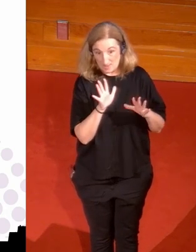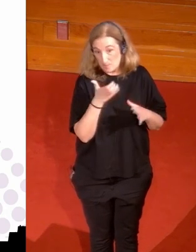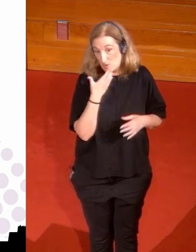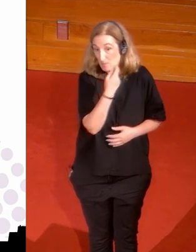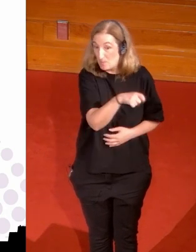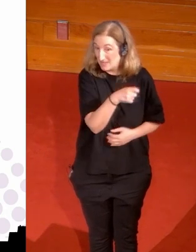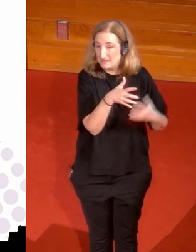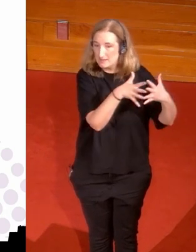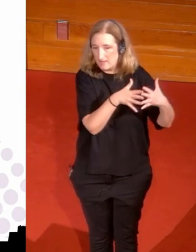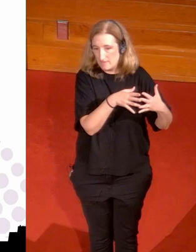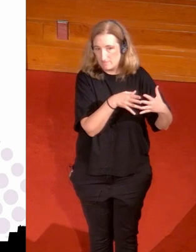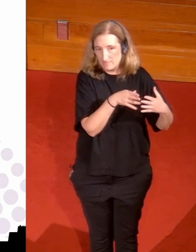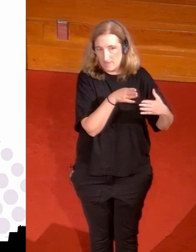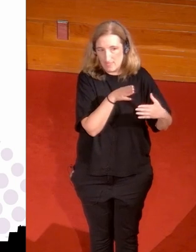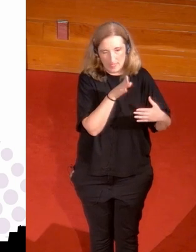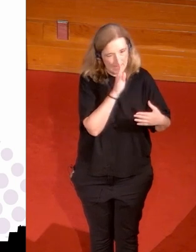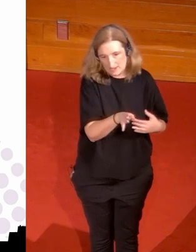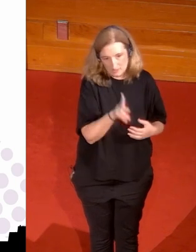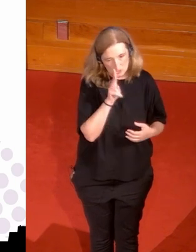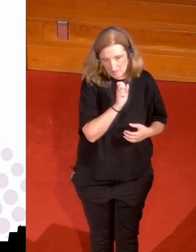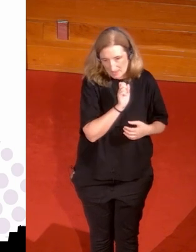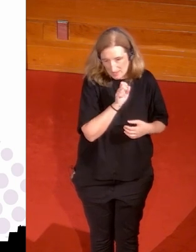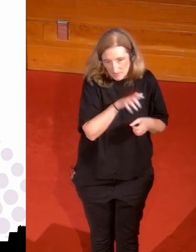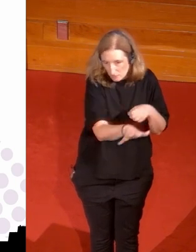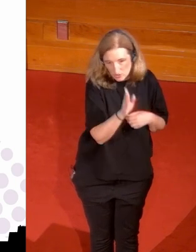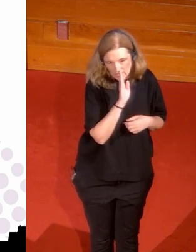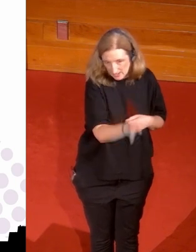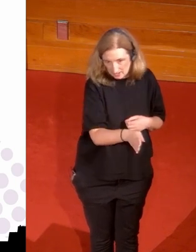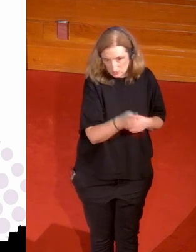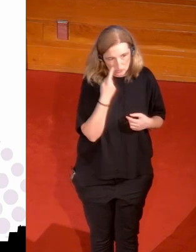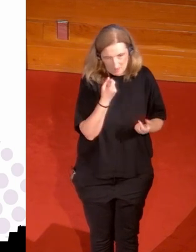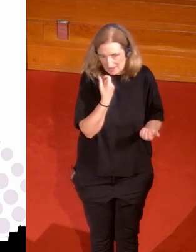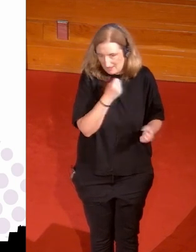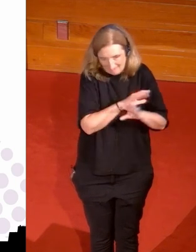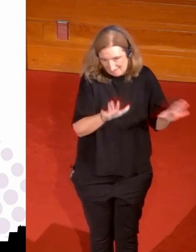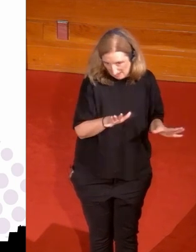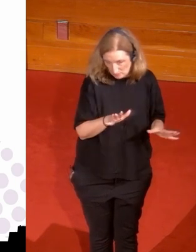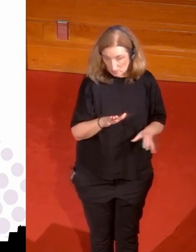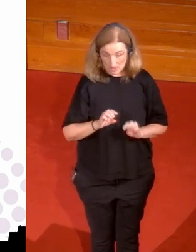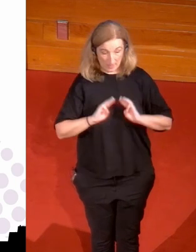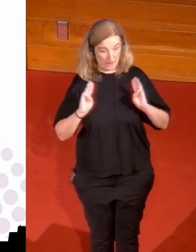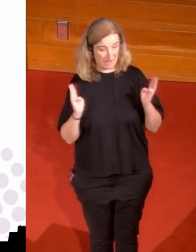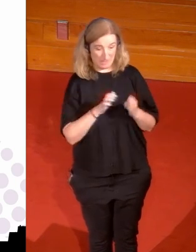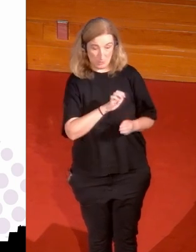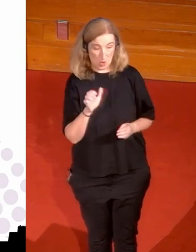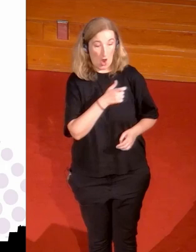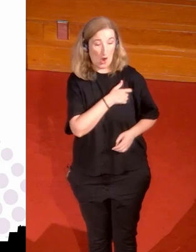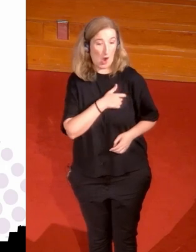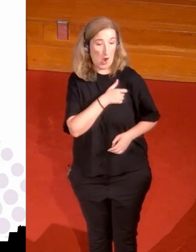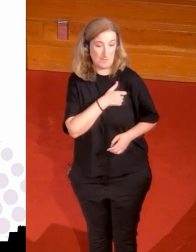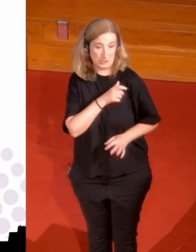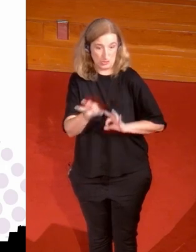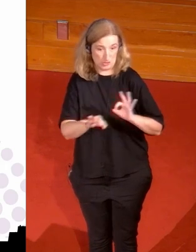de un presidente de los Estados Unidos porque vale del parlamento sale una comisión europea que se